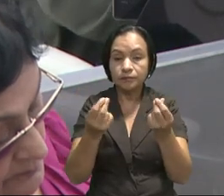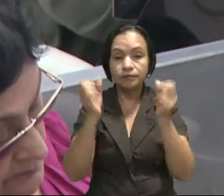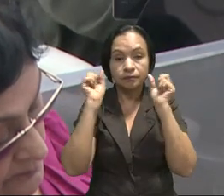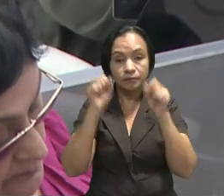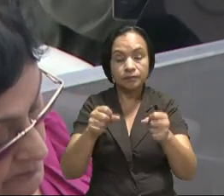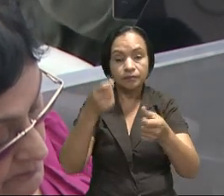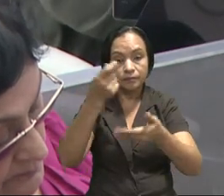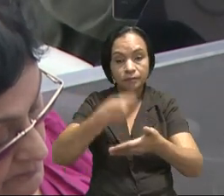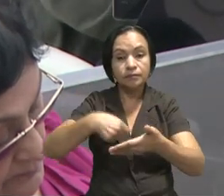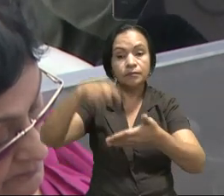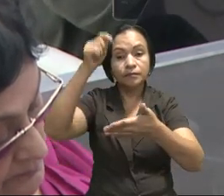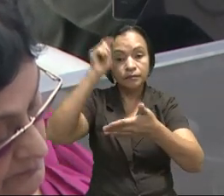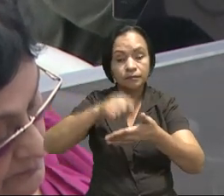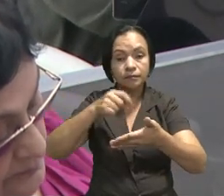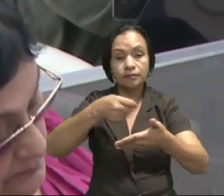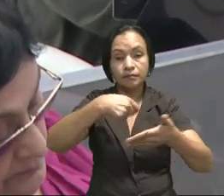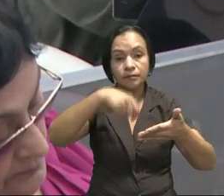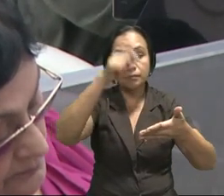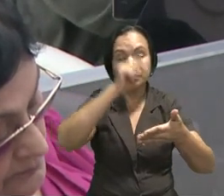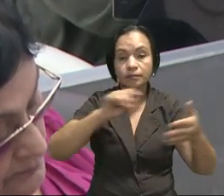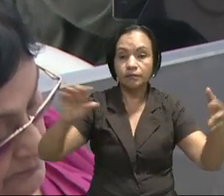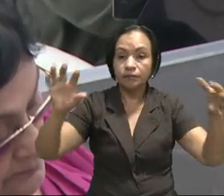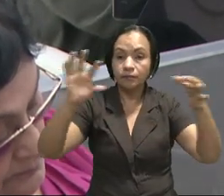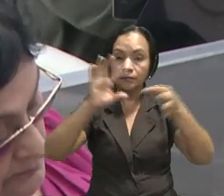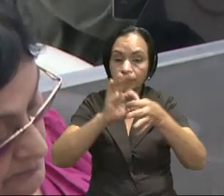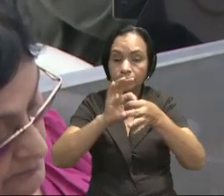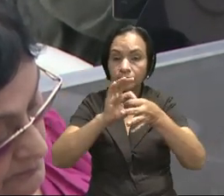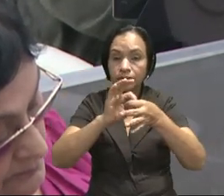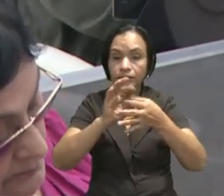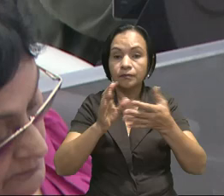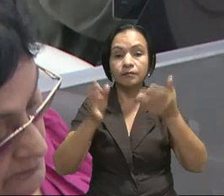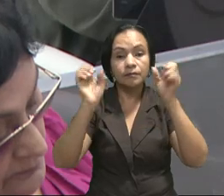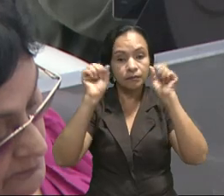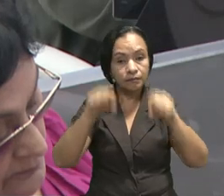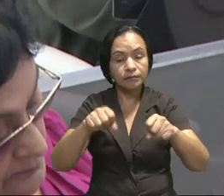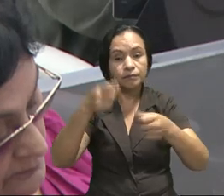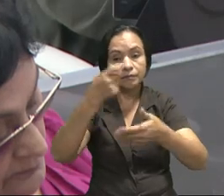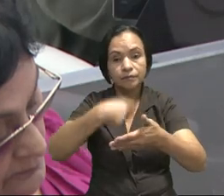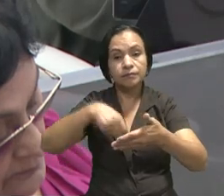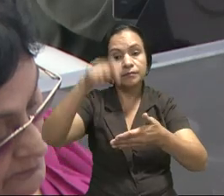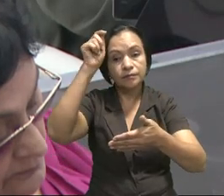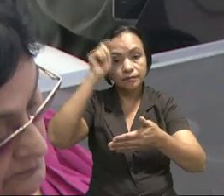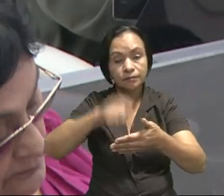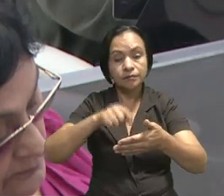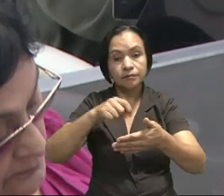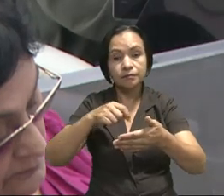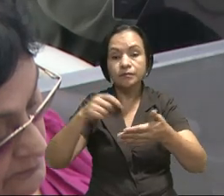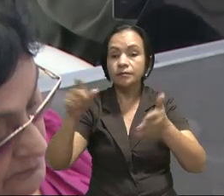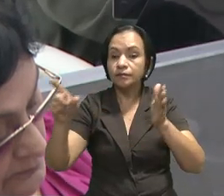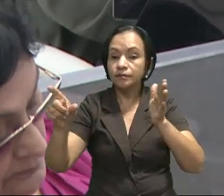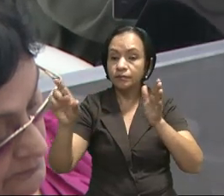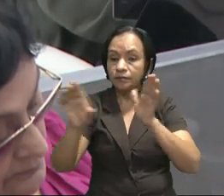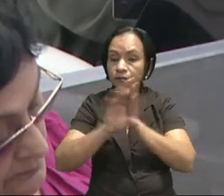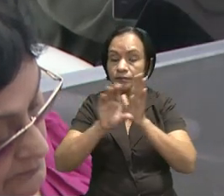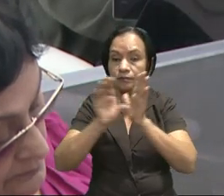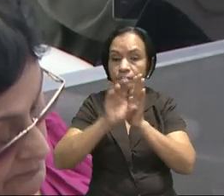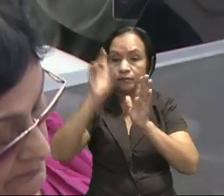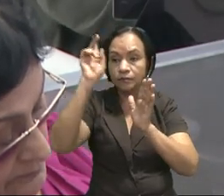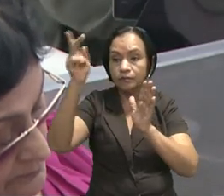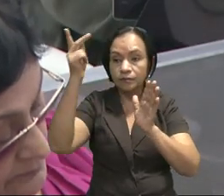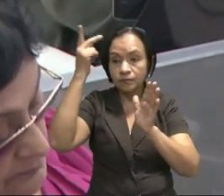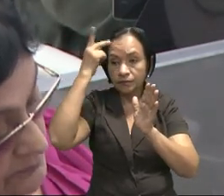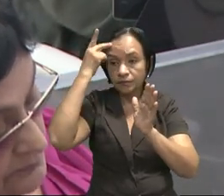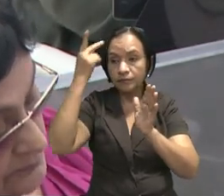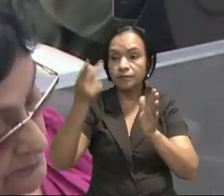que firmaron unánimemente este dictamen, están firmando apegado a la Constitución